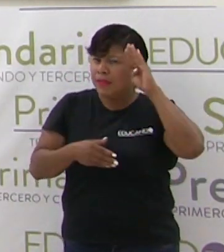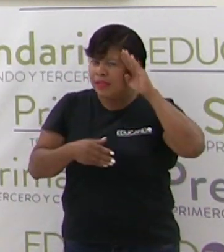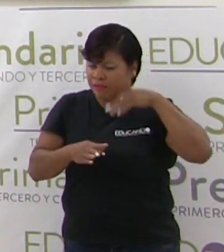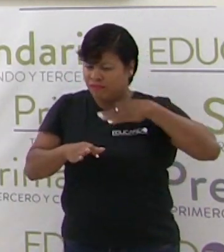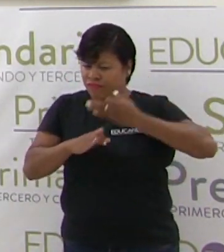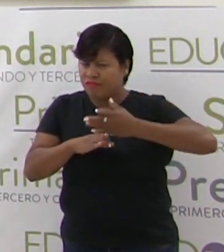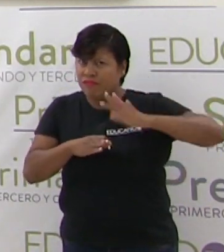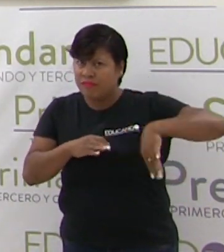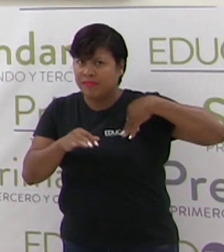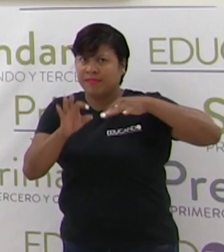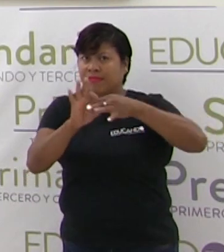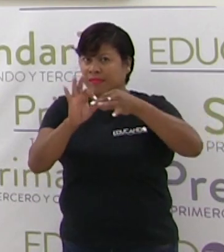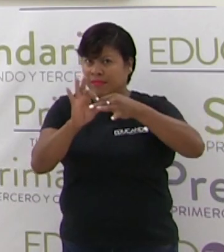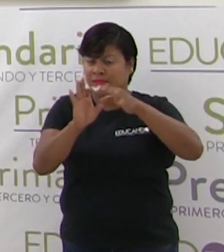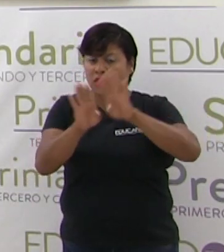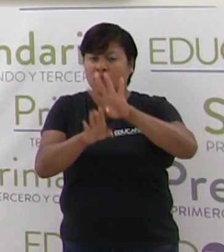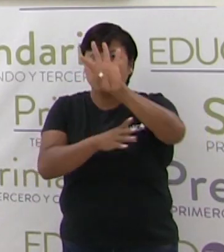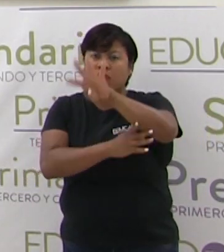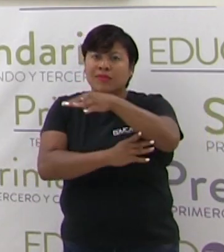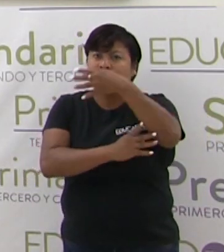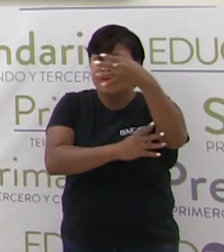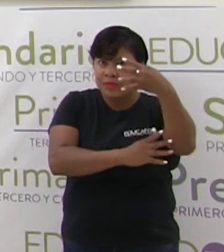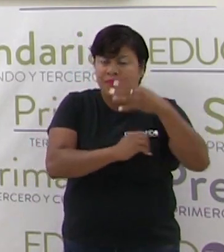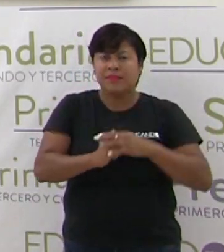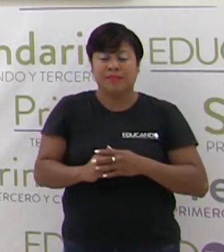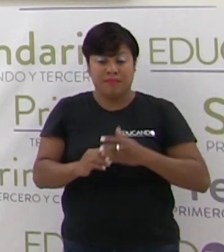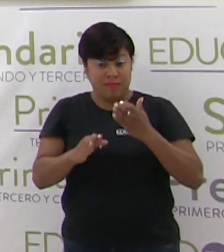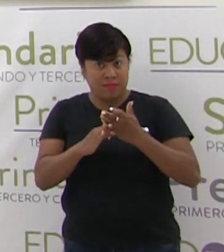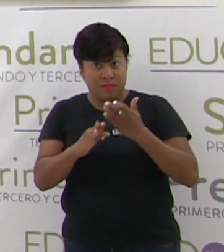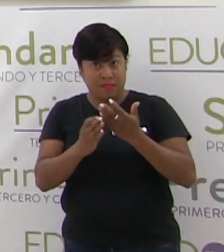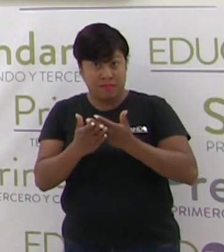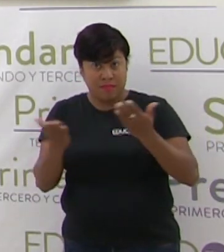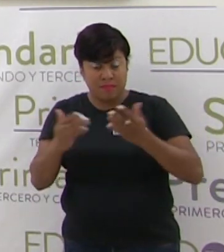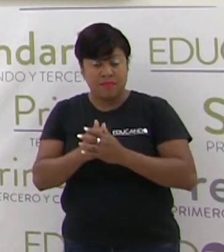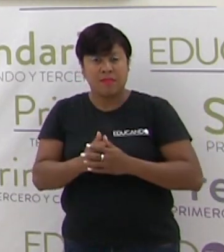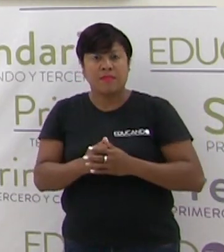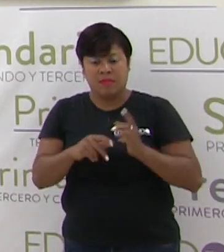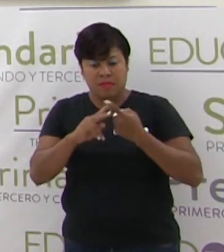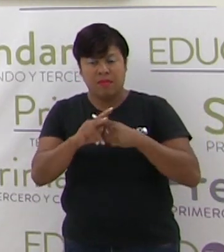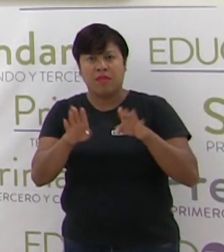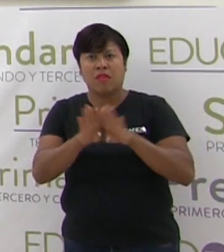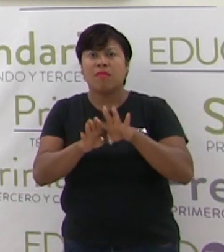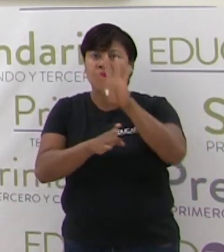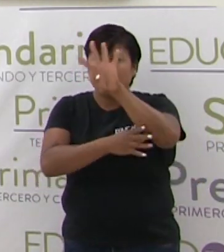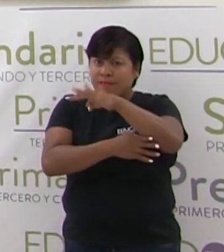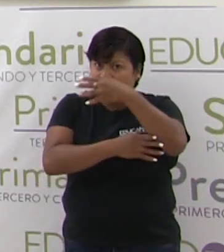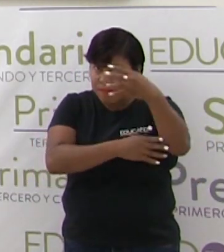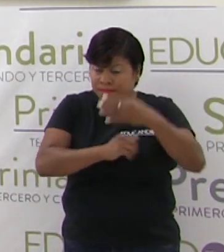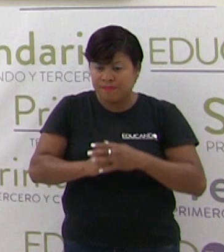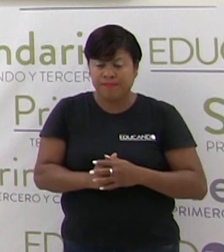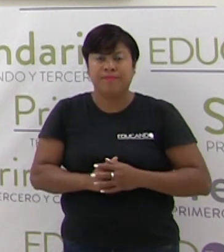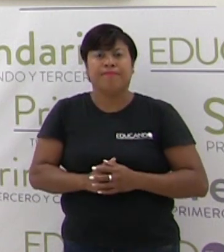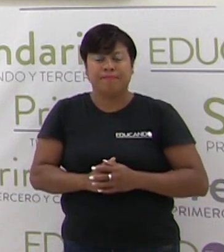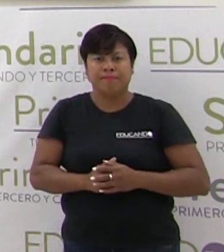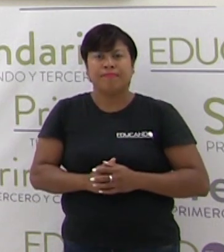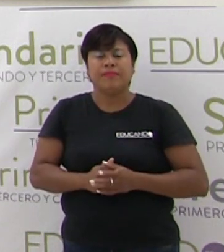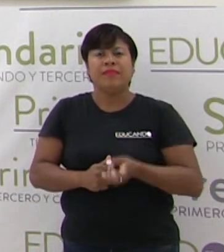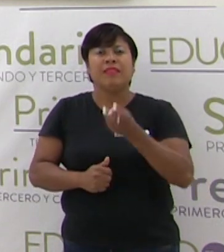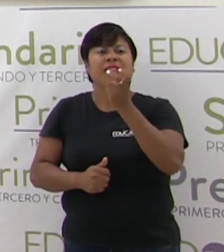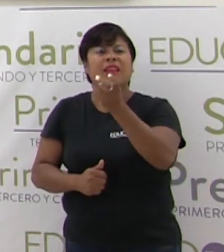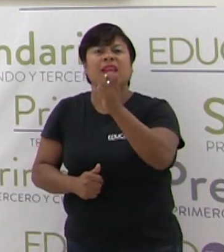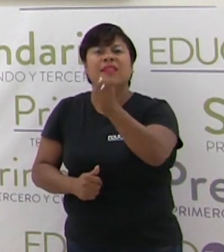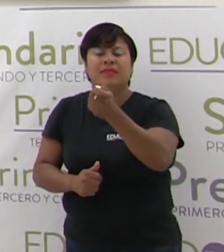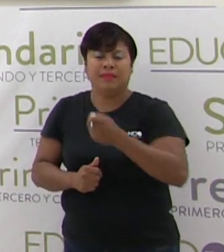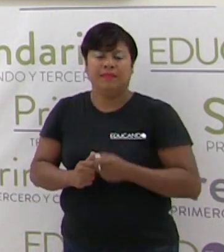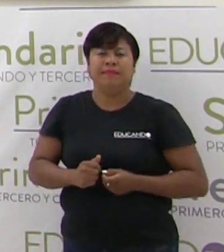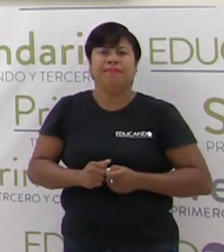les decía, en la estructura. Ahorita vamos a ahondar en la estructura y es